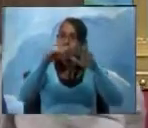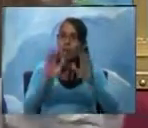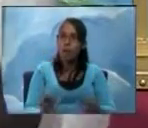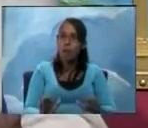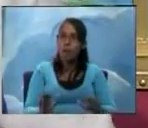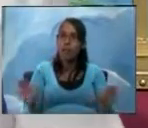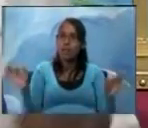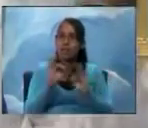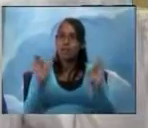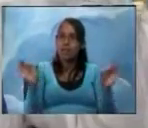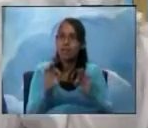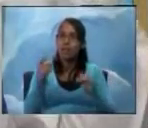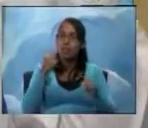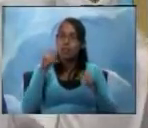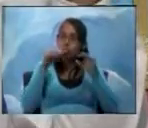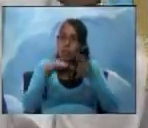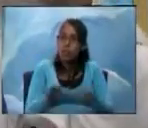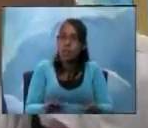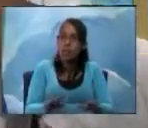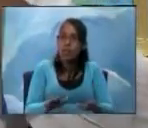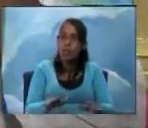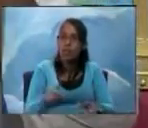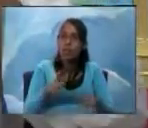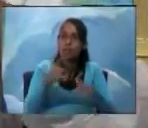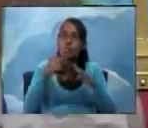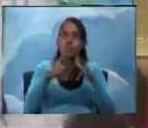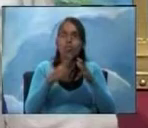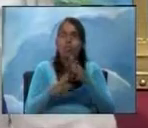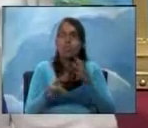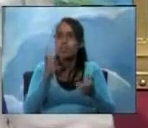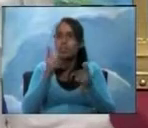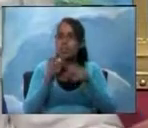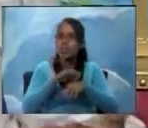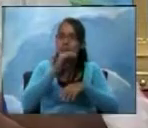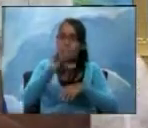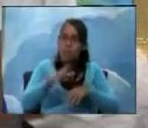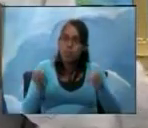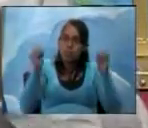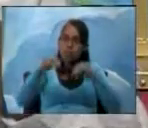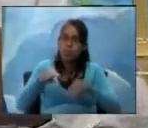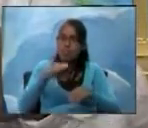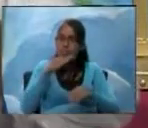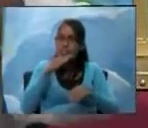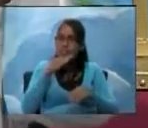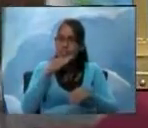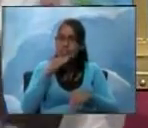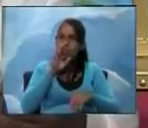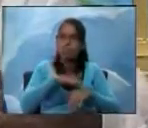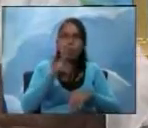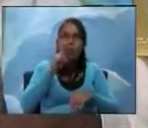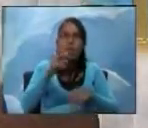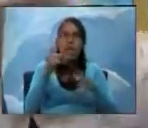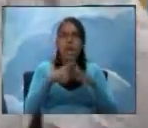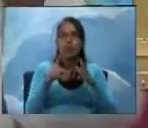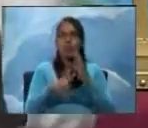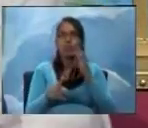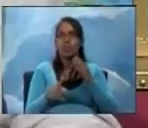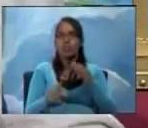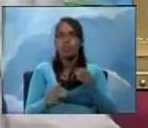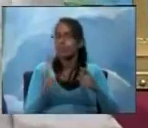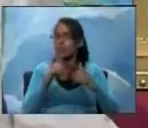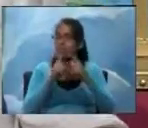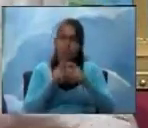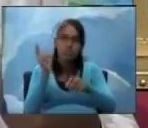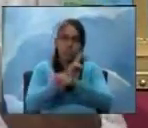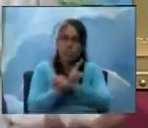Entonces esas son cosas que a veces uno se deja llevar por la ira. Porque muchas veces uno ve las cosas y de una vez